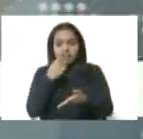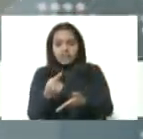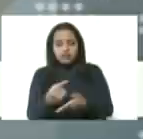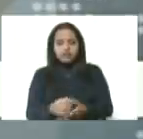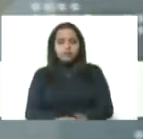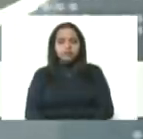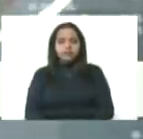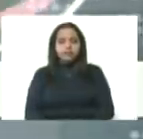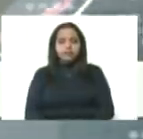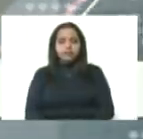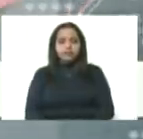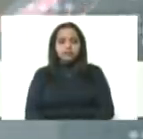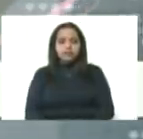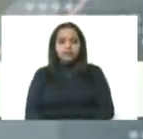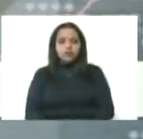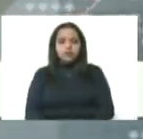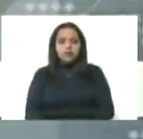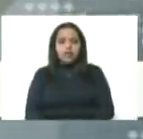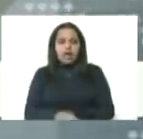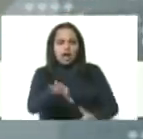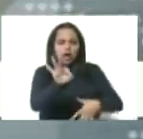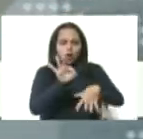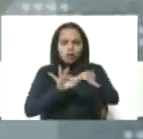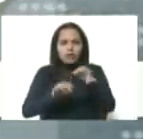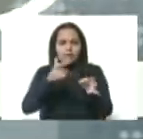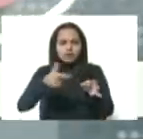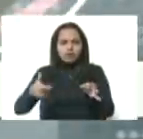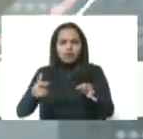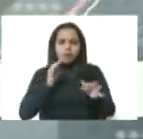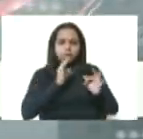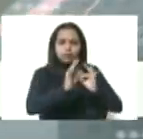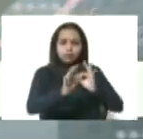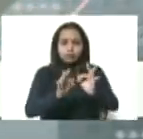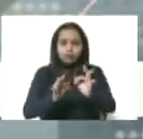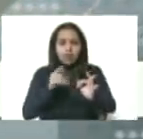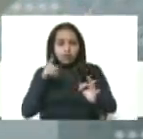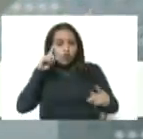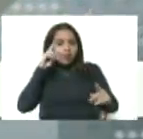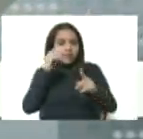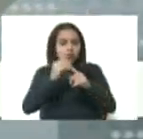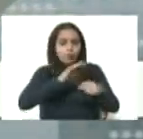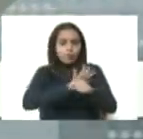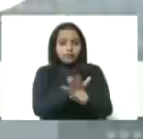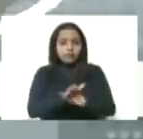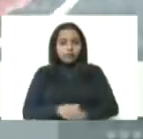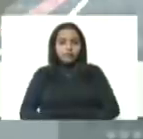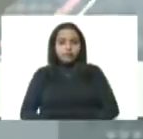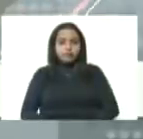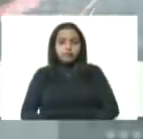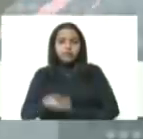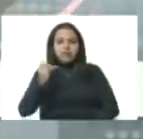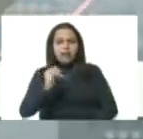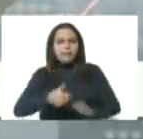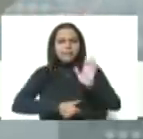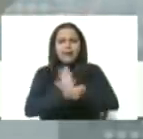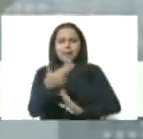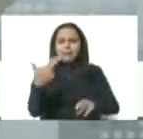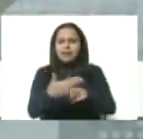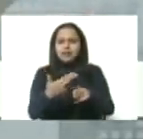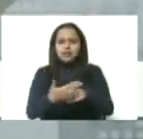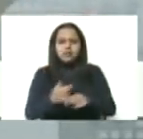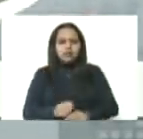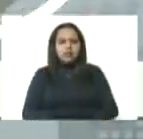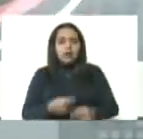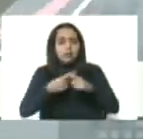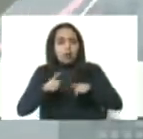Adhanom, es encontrar personas para infectar. Sigue siendo el enemigo público número uno, pero a veces las acciones de